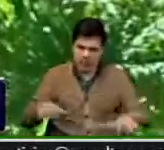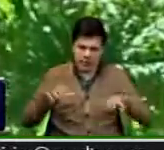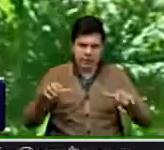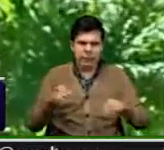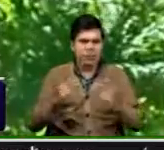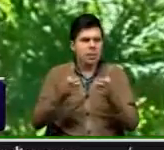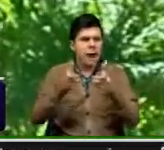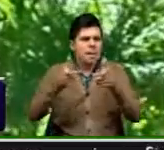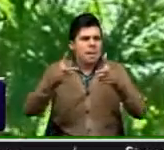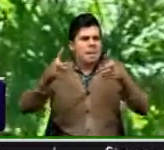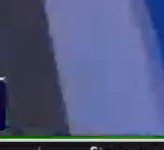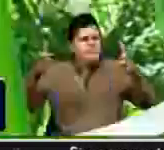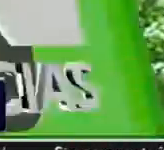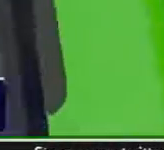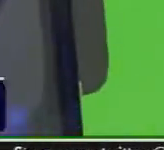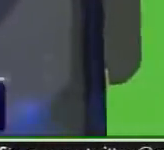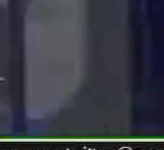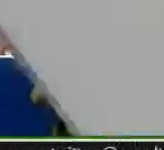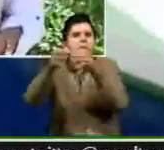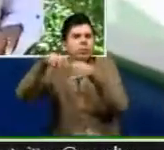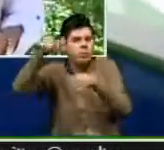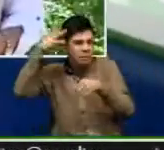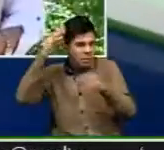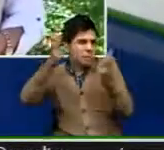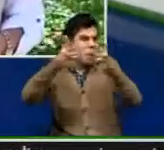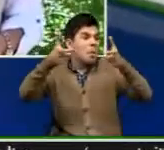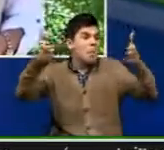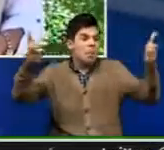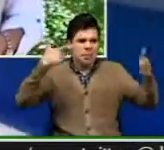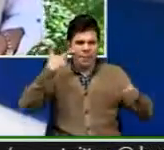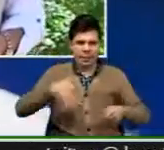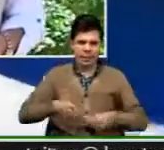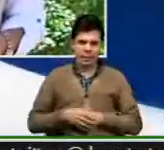están extendiendo también a otros municipios norte santanderianos. Esta es la